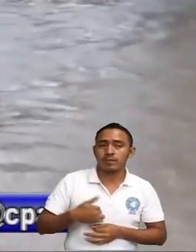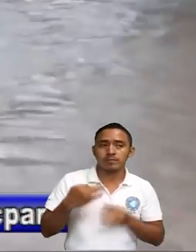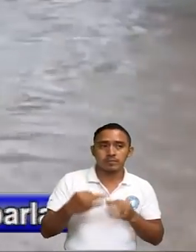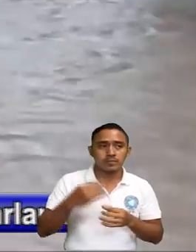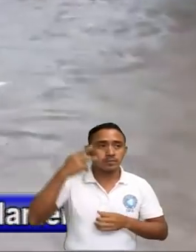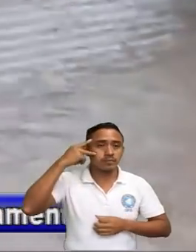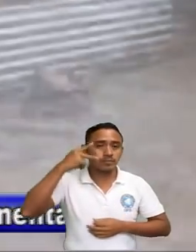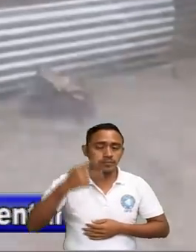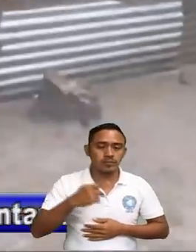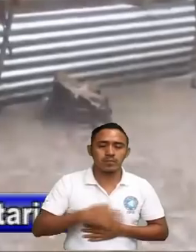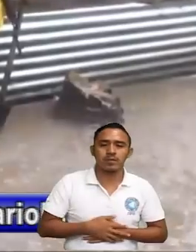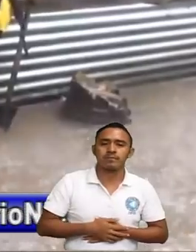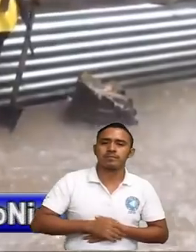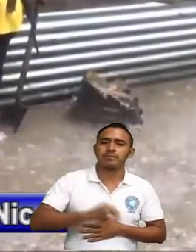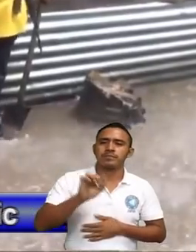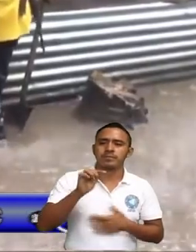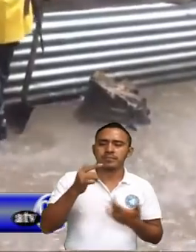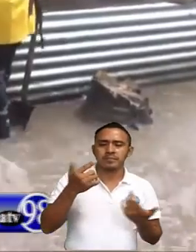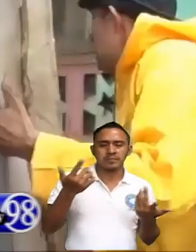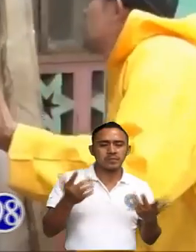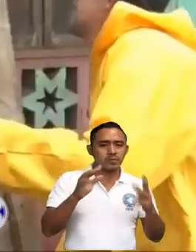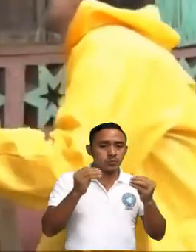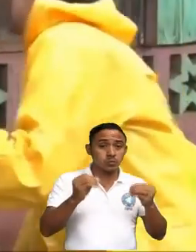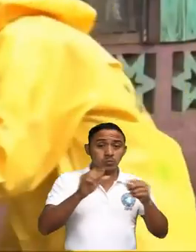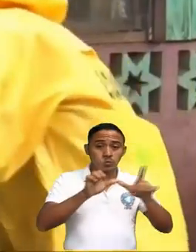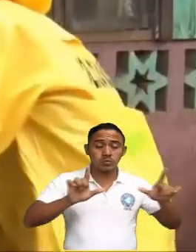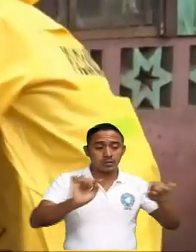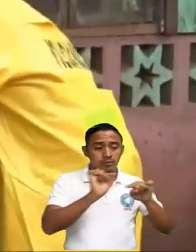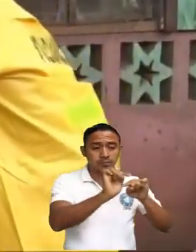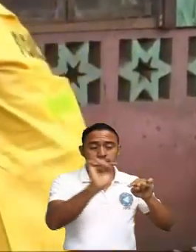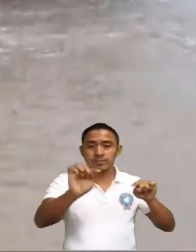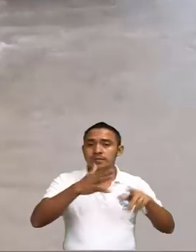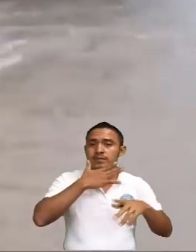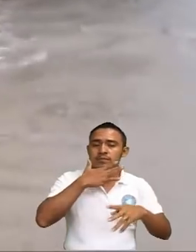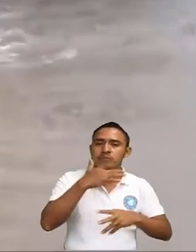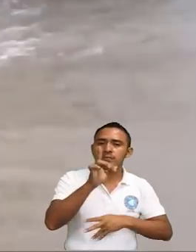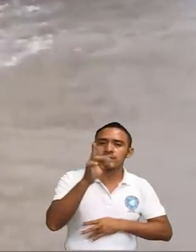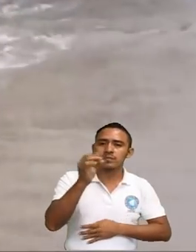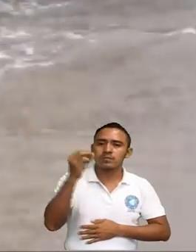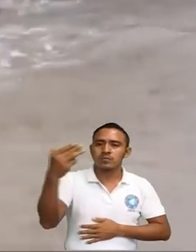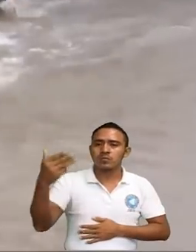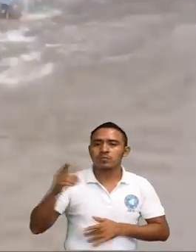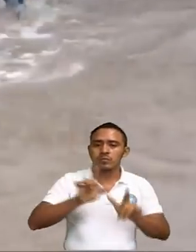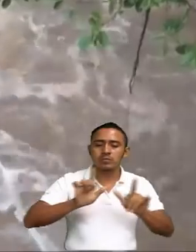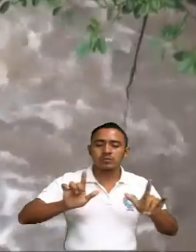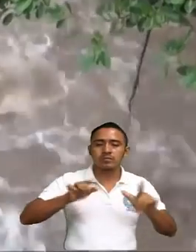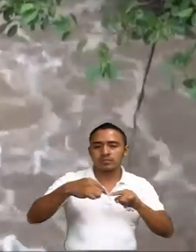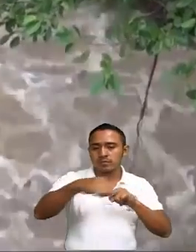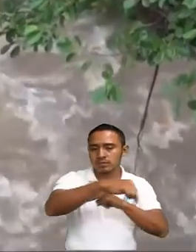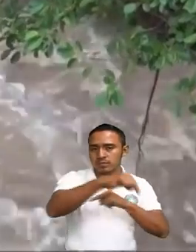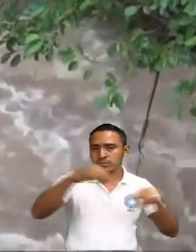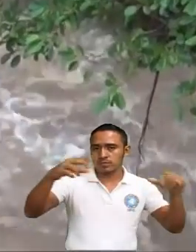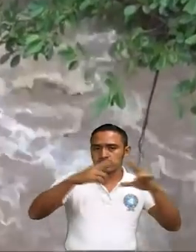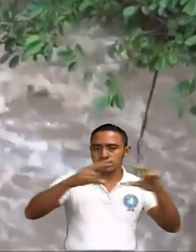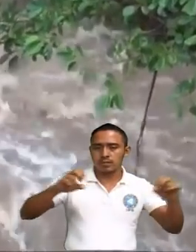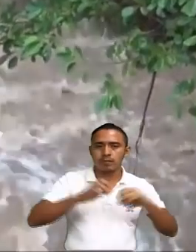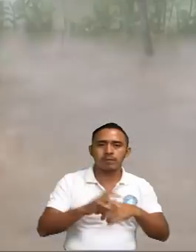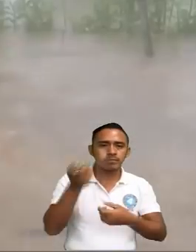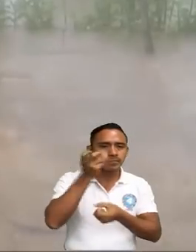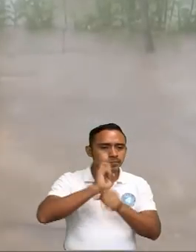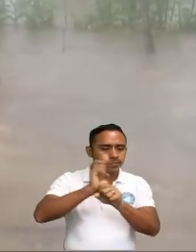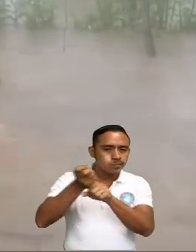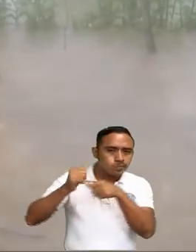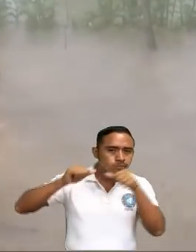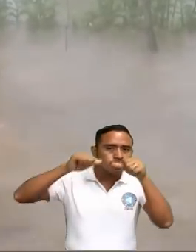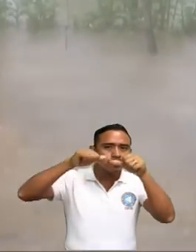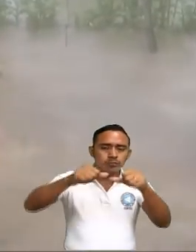identificado 662 puntos críticos a las lluvias en 109 municipios del país y está en permanente vigilancia